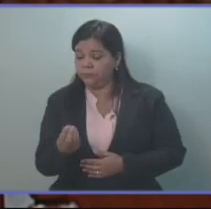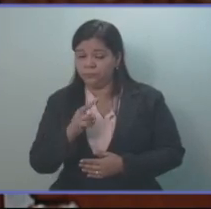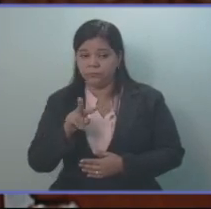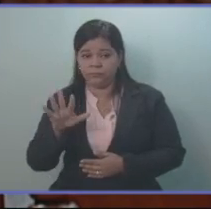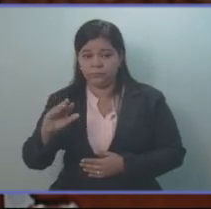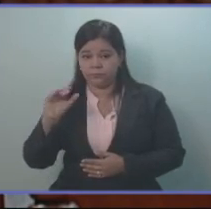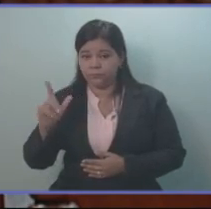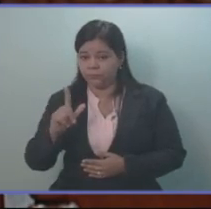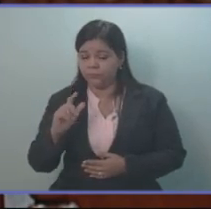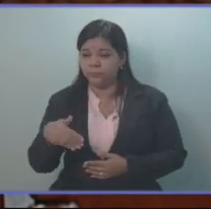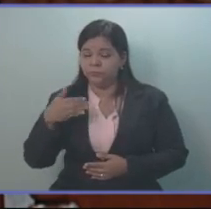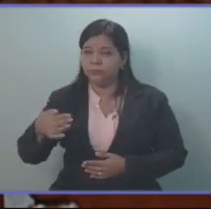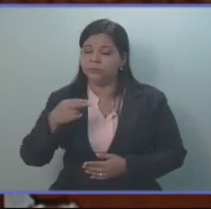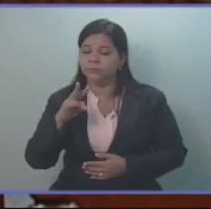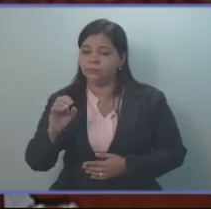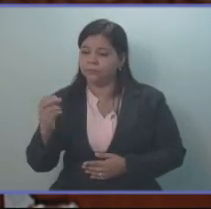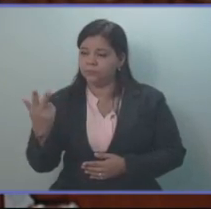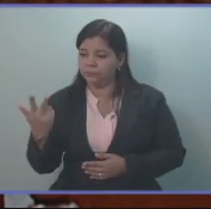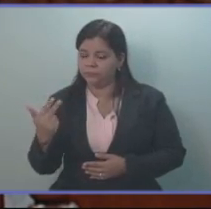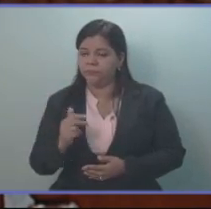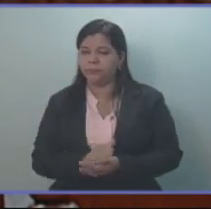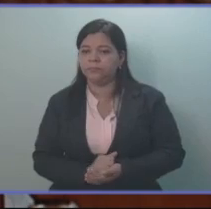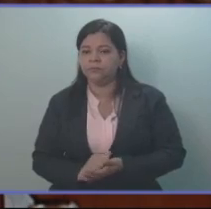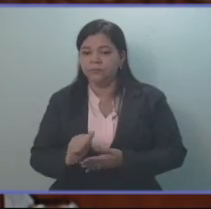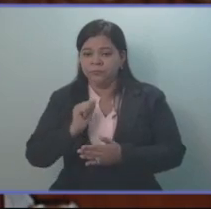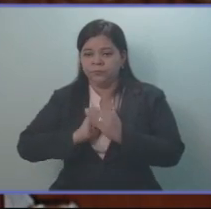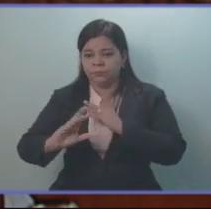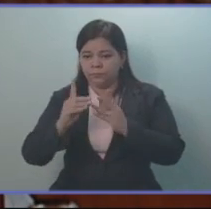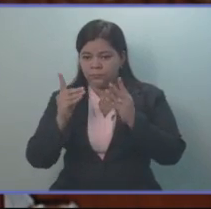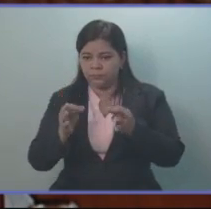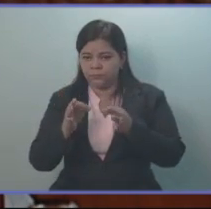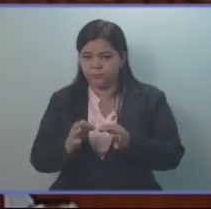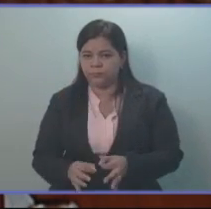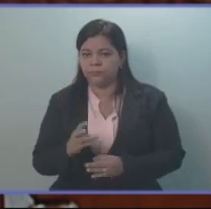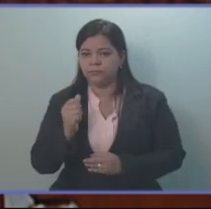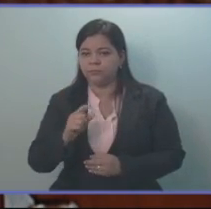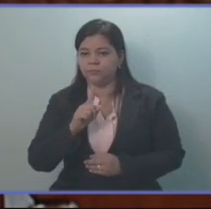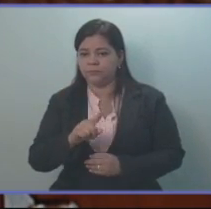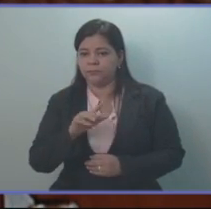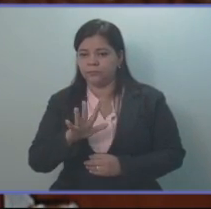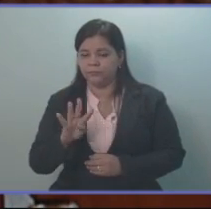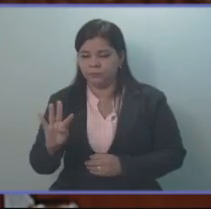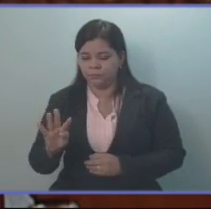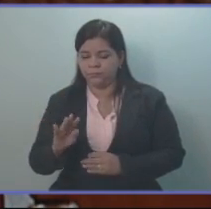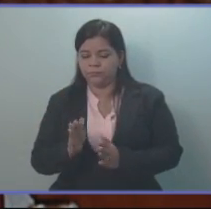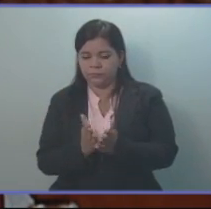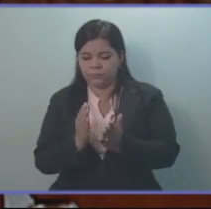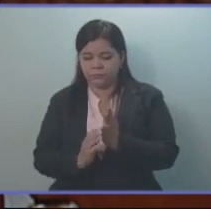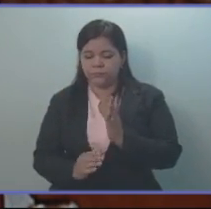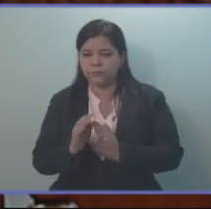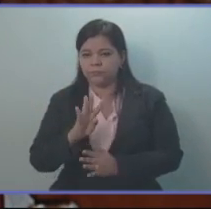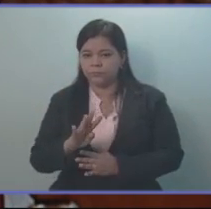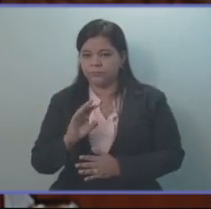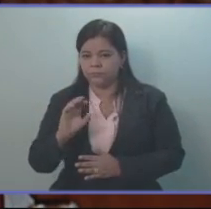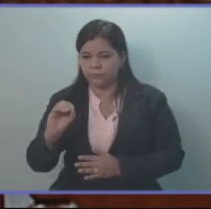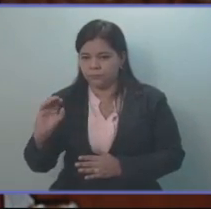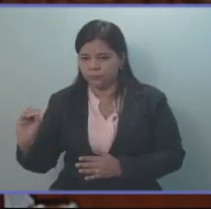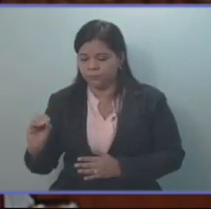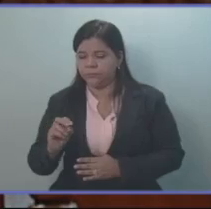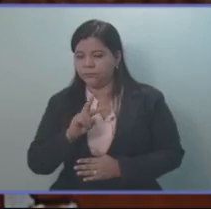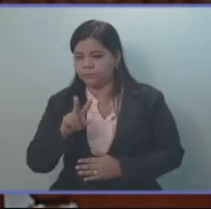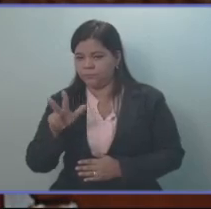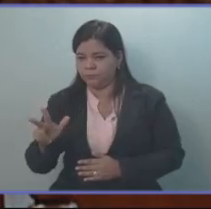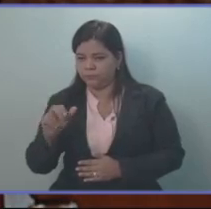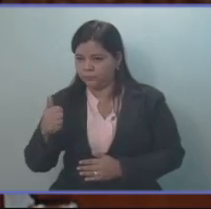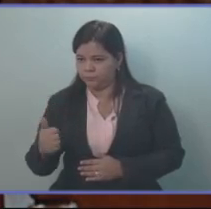25 de julio del 2013, publicado en el Diario Oficial número 154, tomo 400, del 23 de agosto